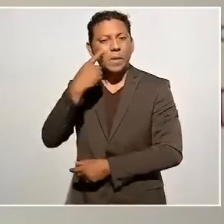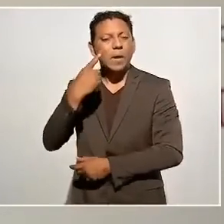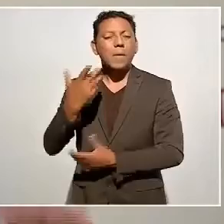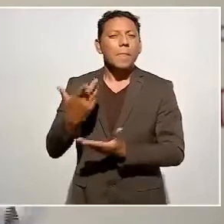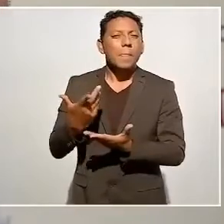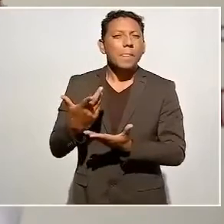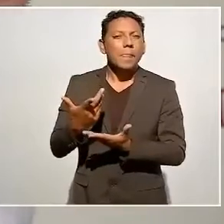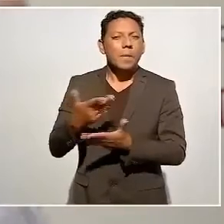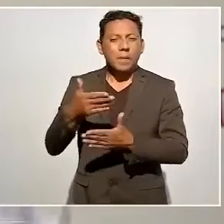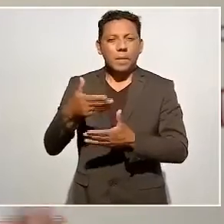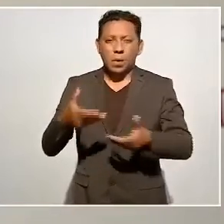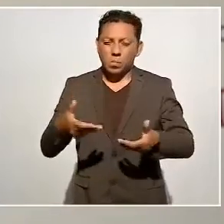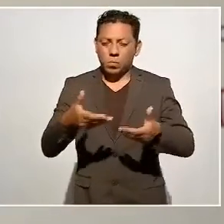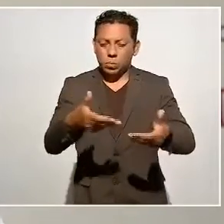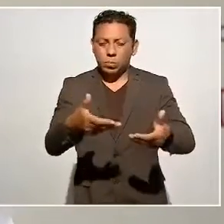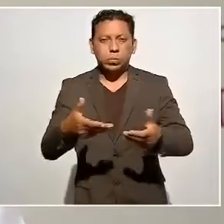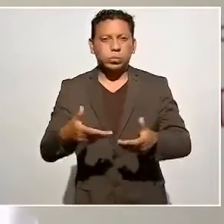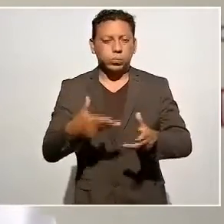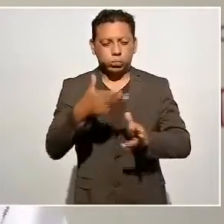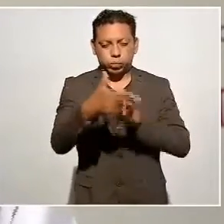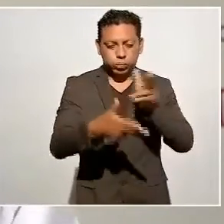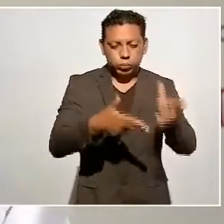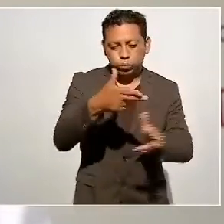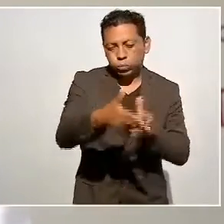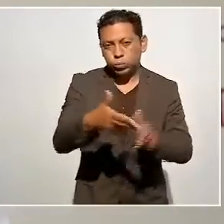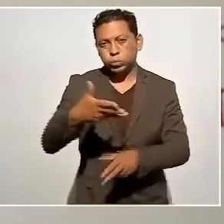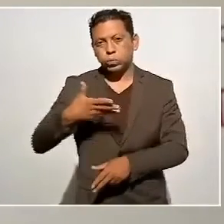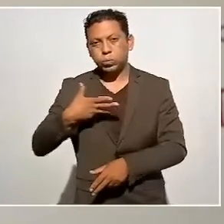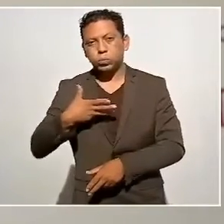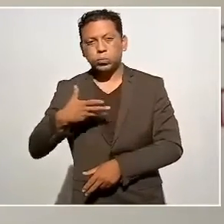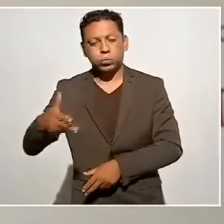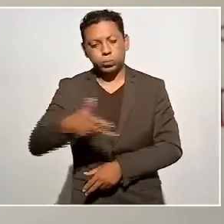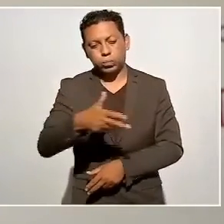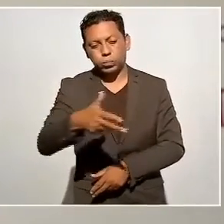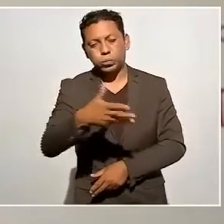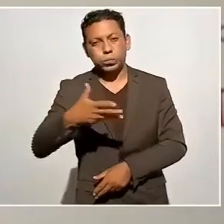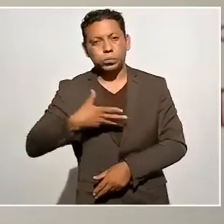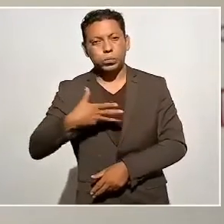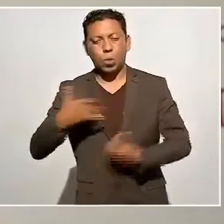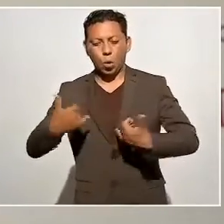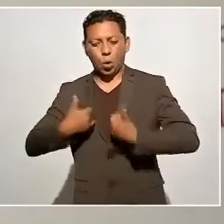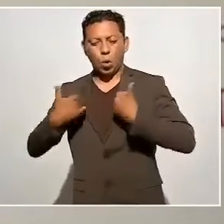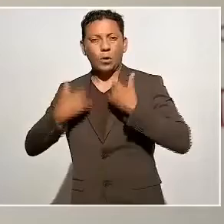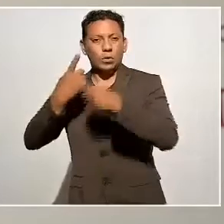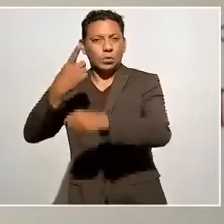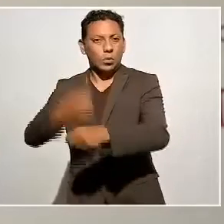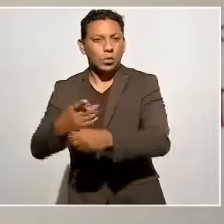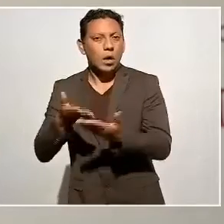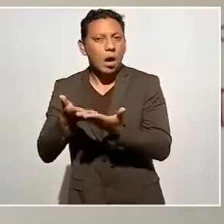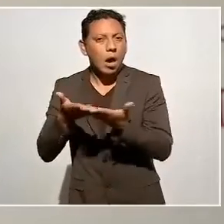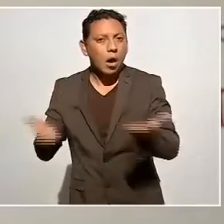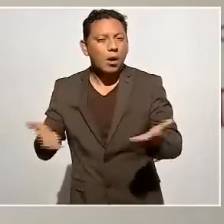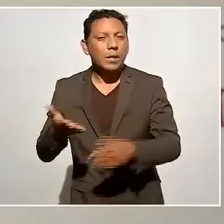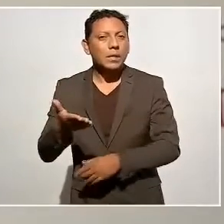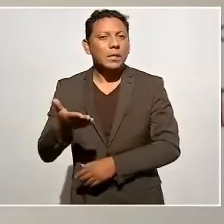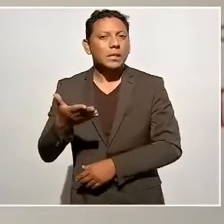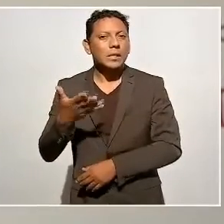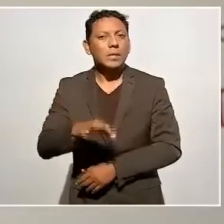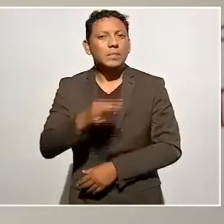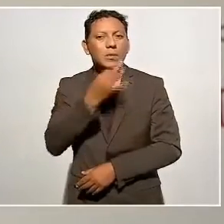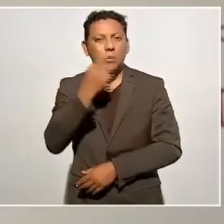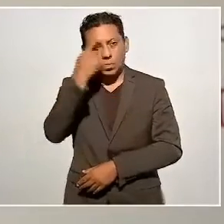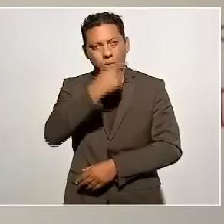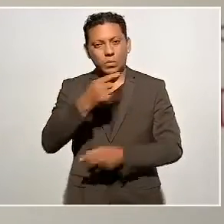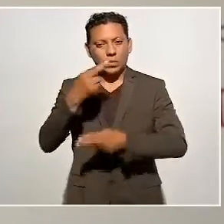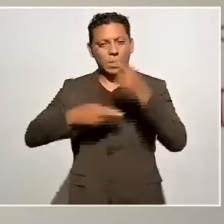se transita por las vías del ferrocarril, la juventud regresa como 10 minutos.